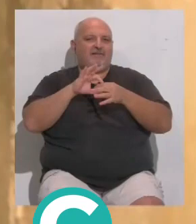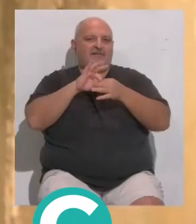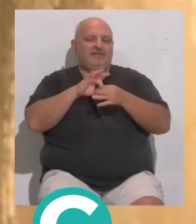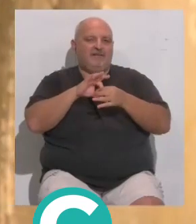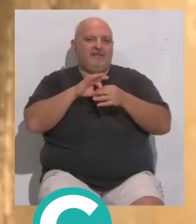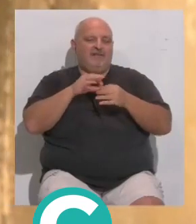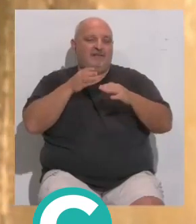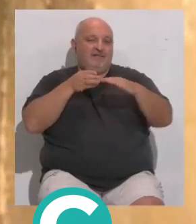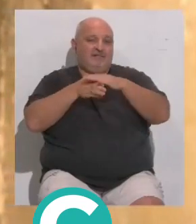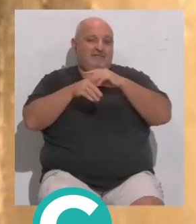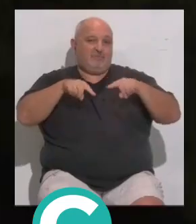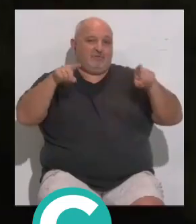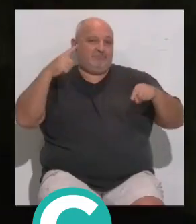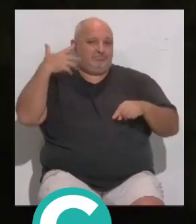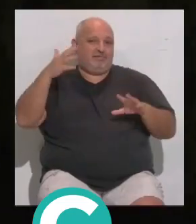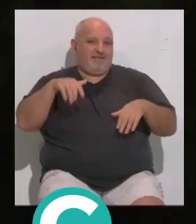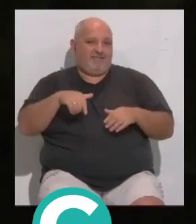al casco histórico de Cádiz.